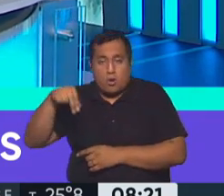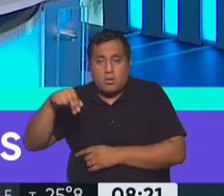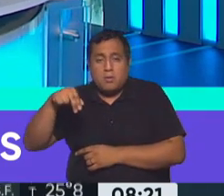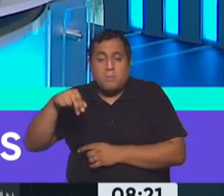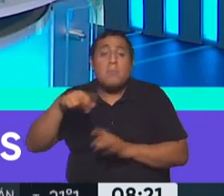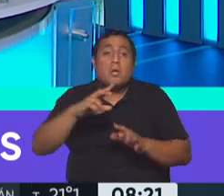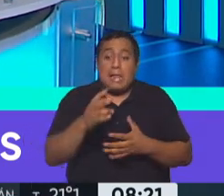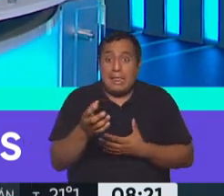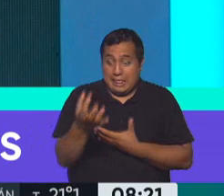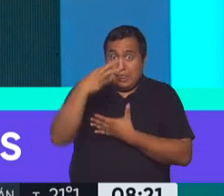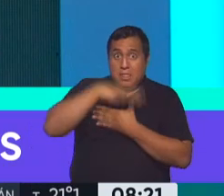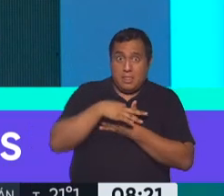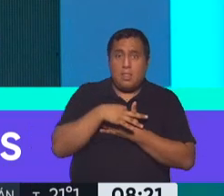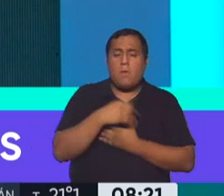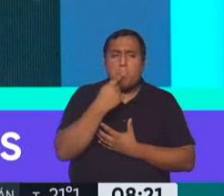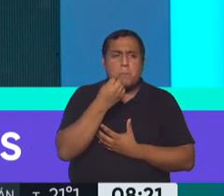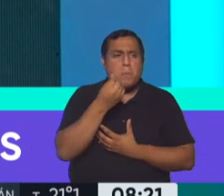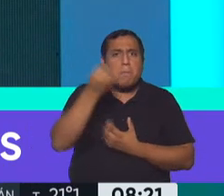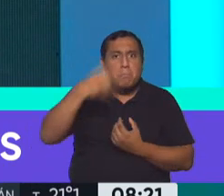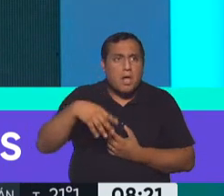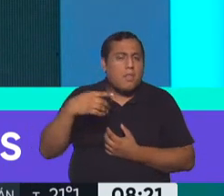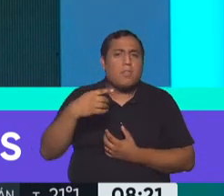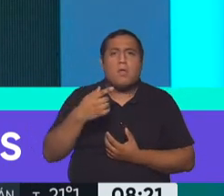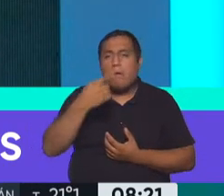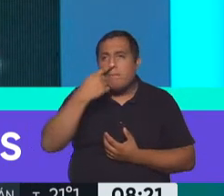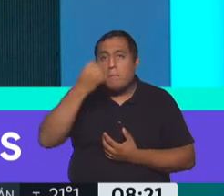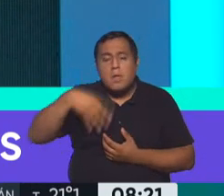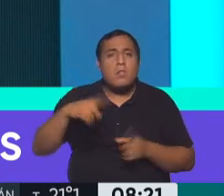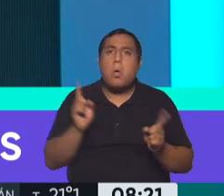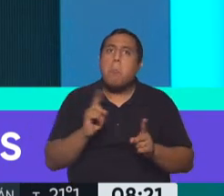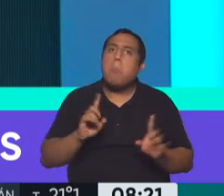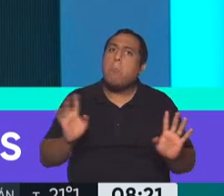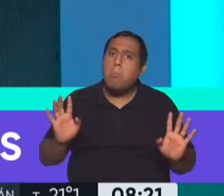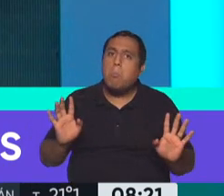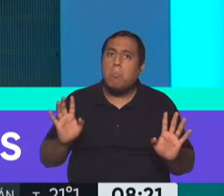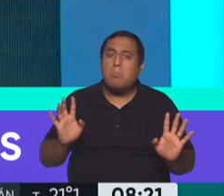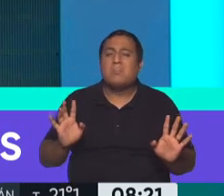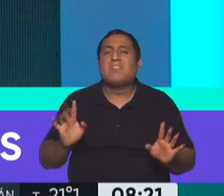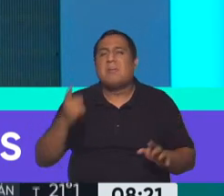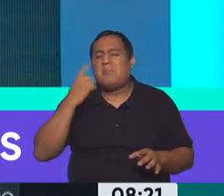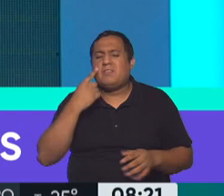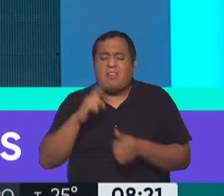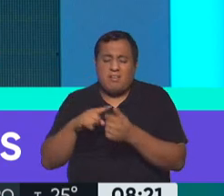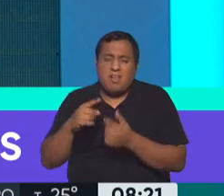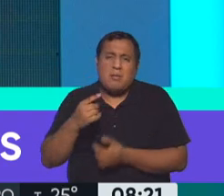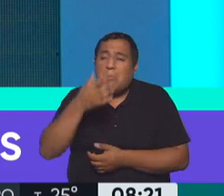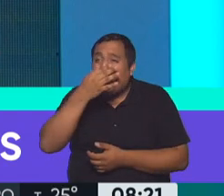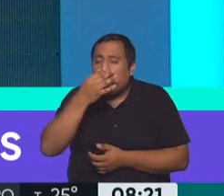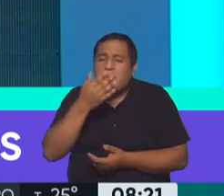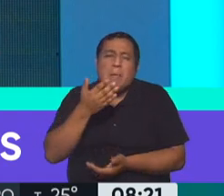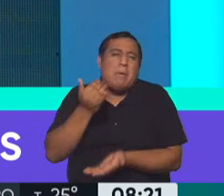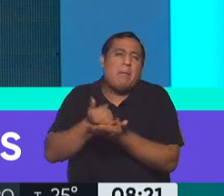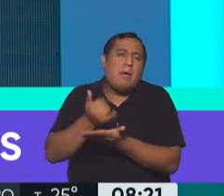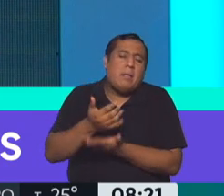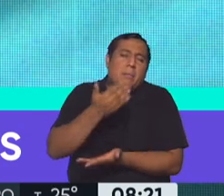puedo verlo así que por eso digo los síntomas pueden ser sutiles y hay que estar atentos no subestimar ninguna estos síntomas porque puede ser